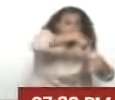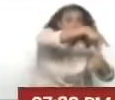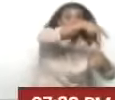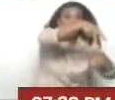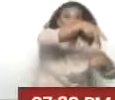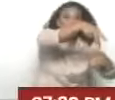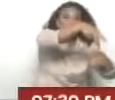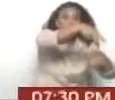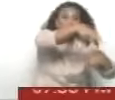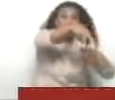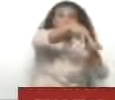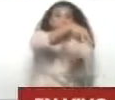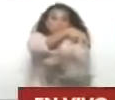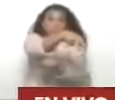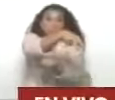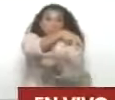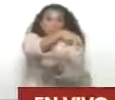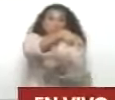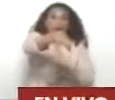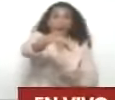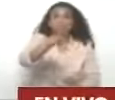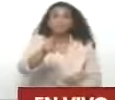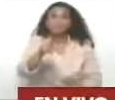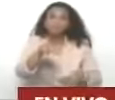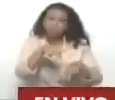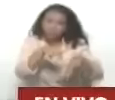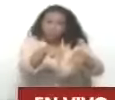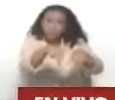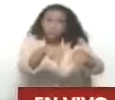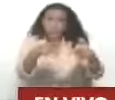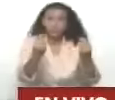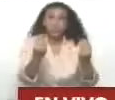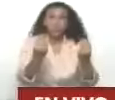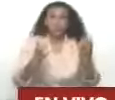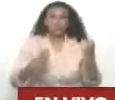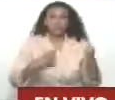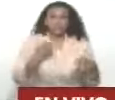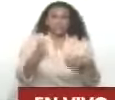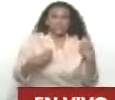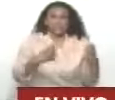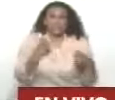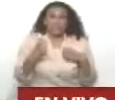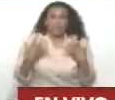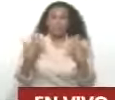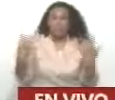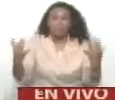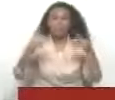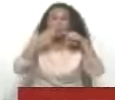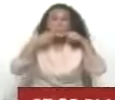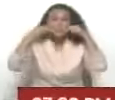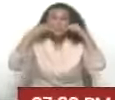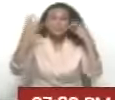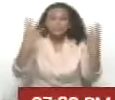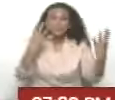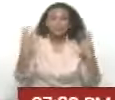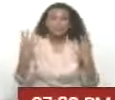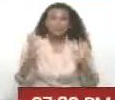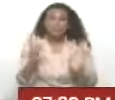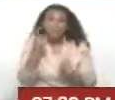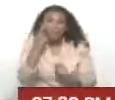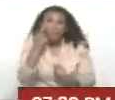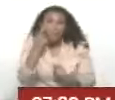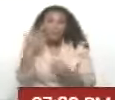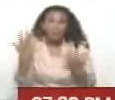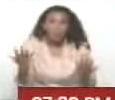Y empezamos a caminar primero. Pero veo tanta emoción que yo digo, vamos a correr un poco, pues.